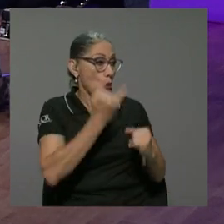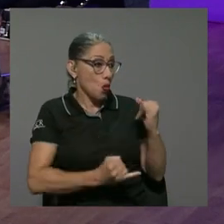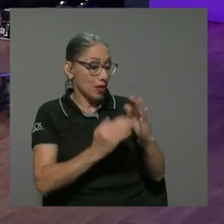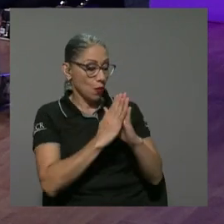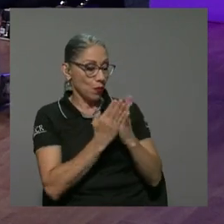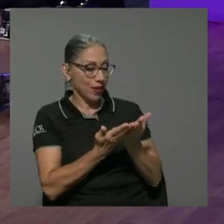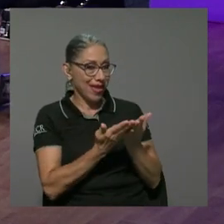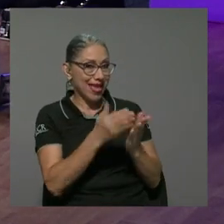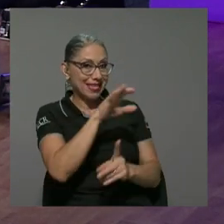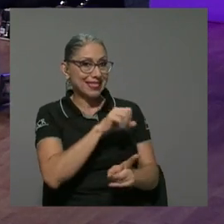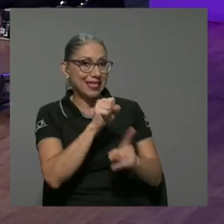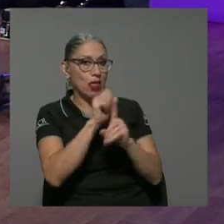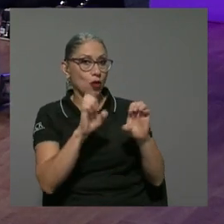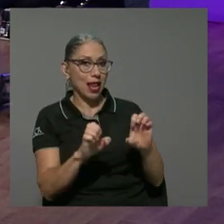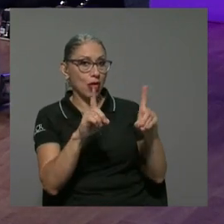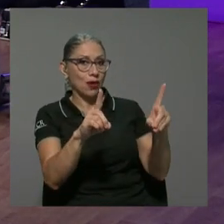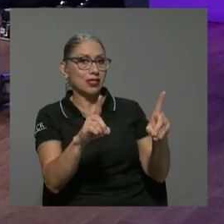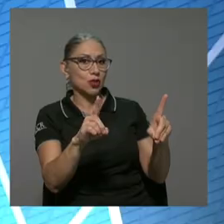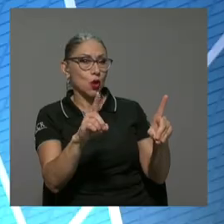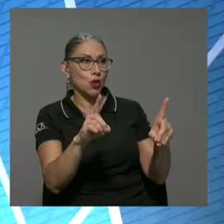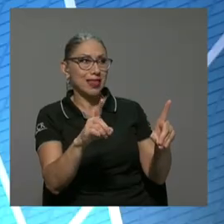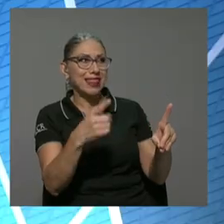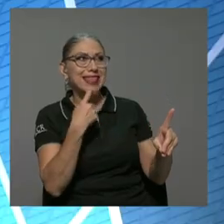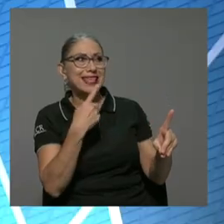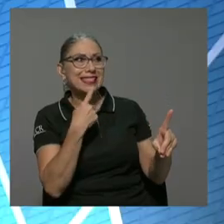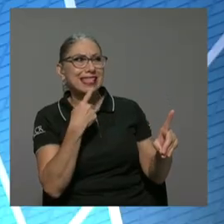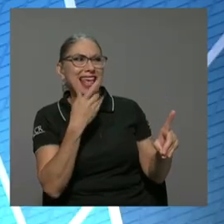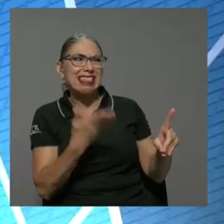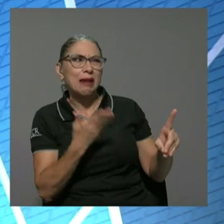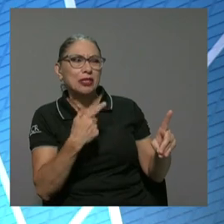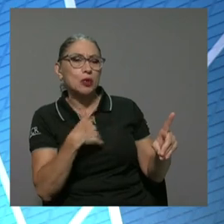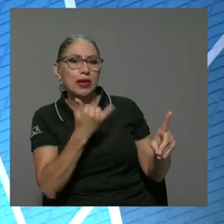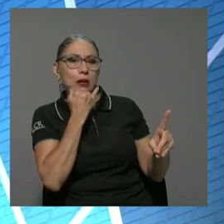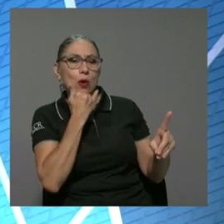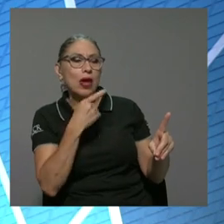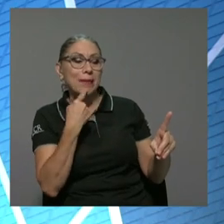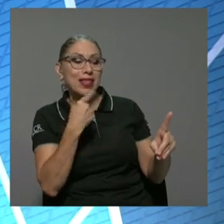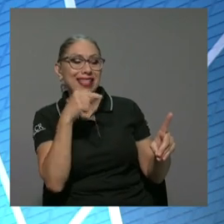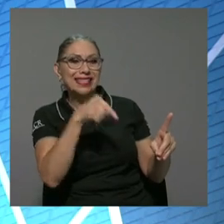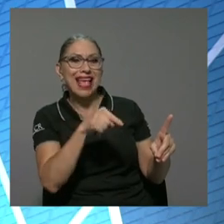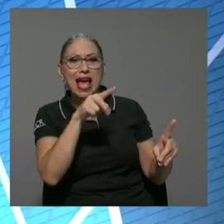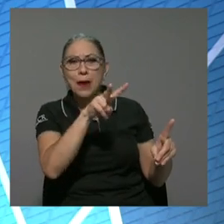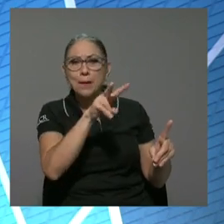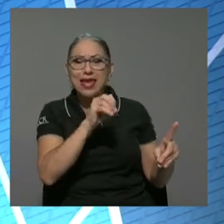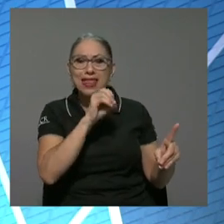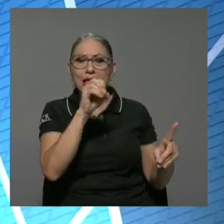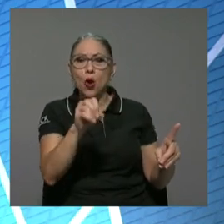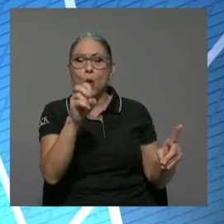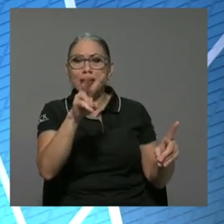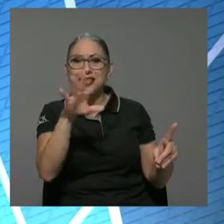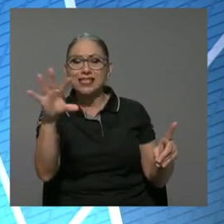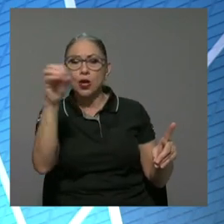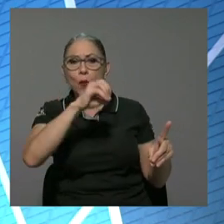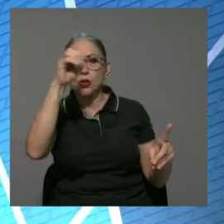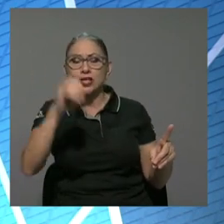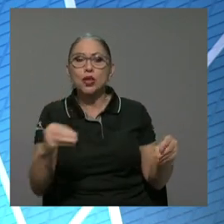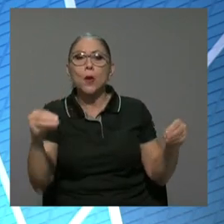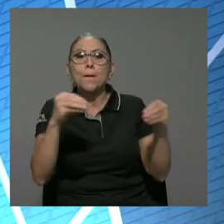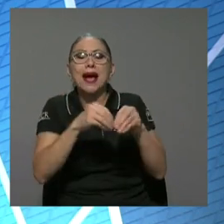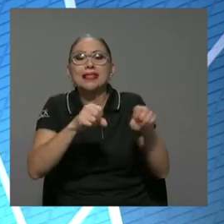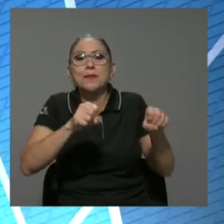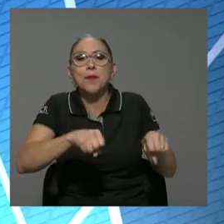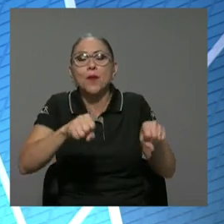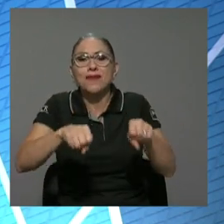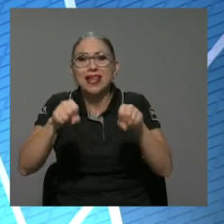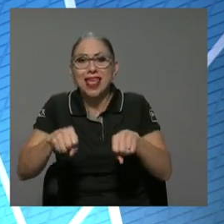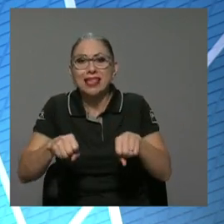que, tal vez estoy equivocando en algún dato, pero entre 20 y 25% más de probabilidades tiene alguien que se ve excluido del sistema